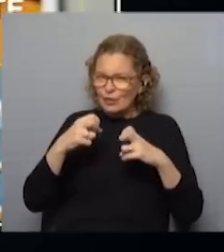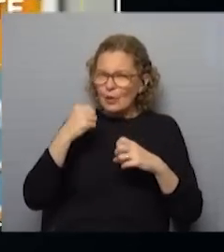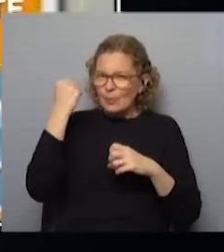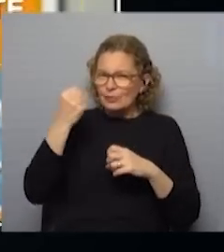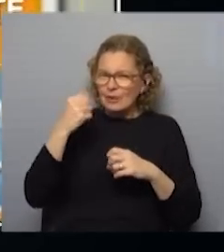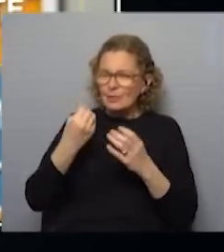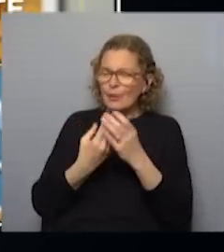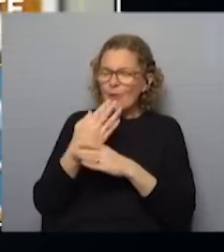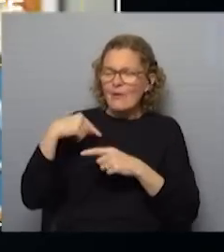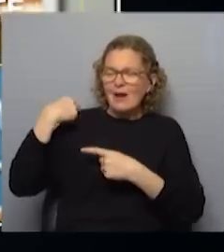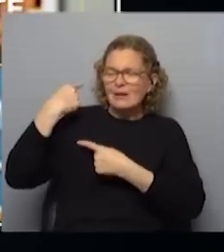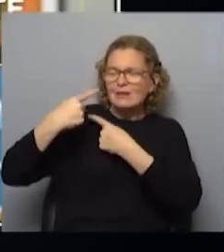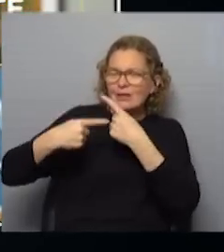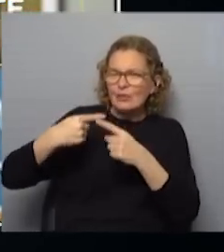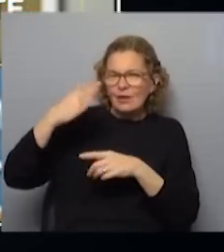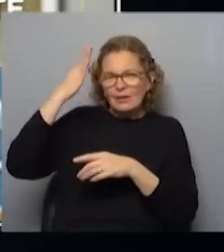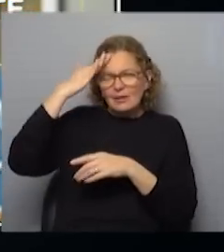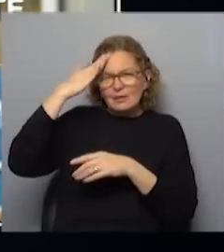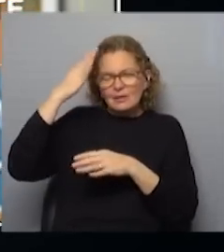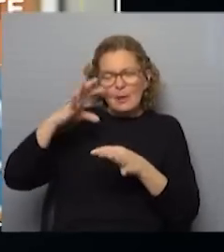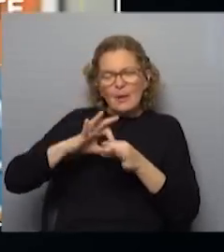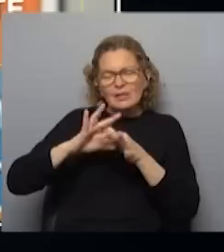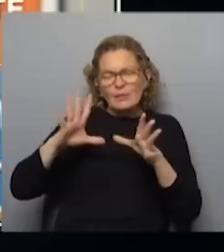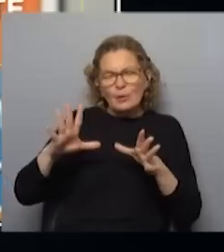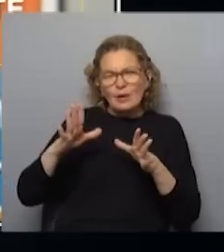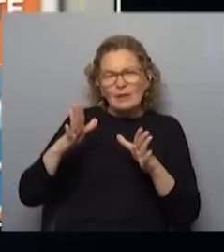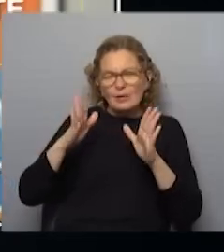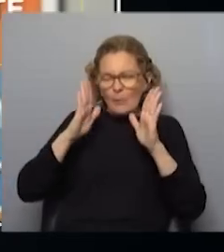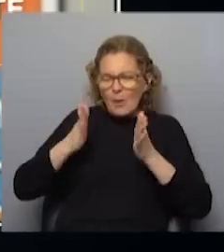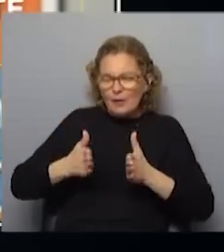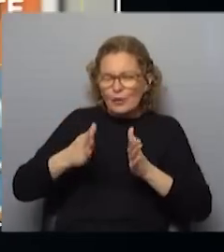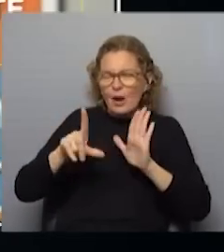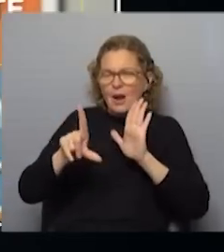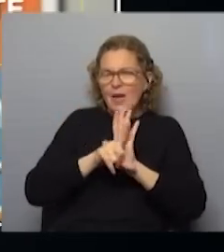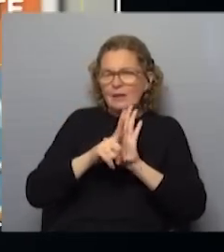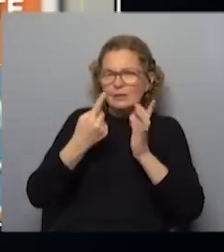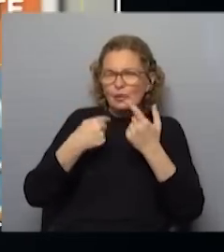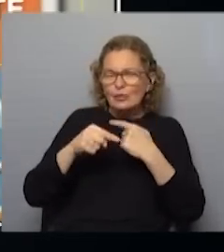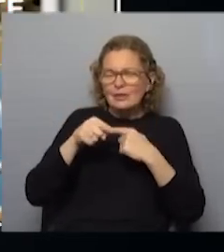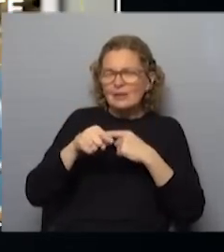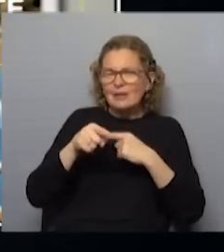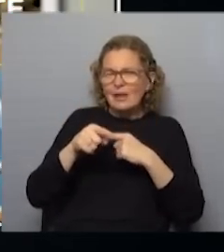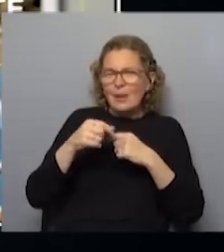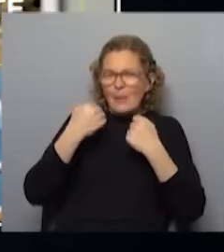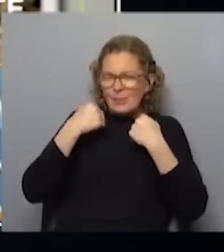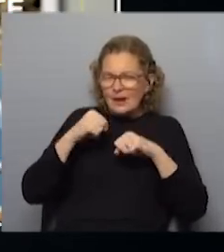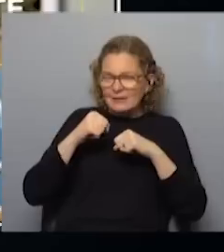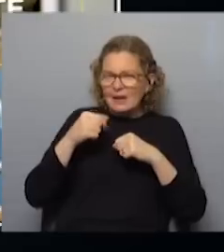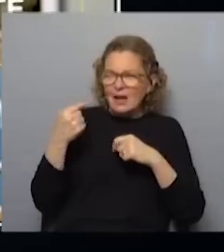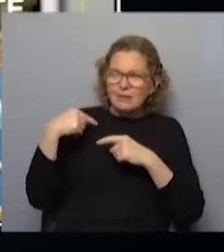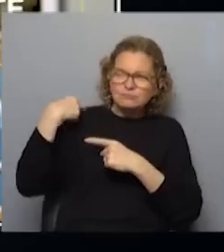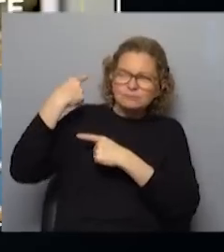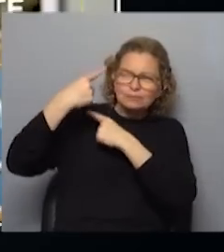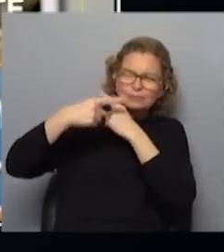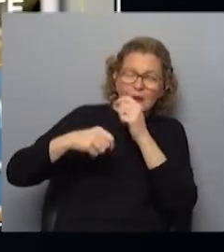las nuevas generaciones que se sepa vivir en democracia dentro del marco la ley y que por lo tanto este tipo en práctica que viene desde